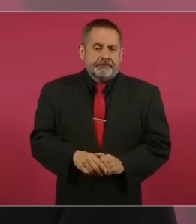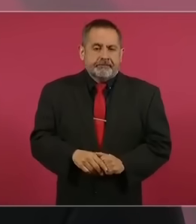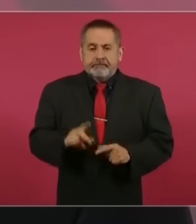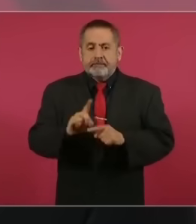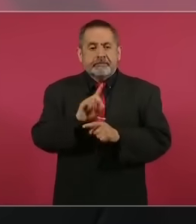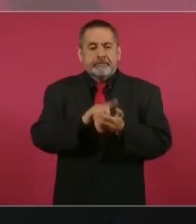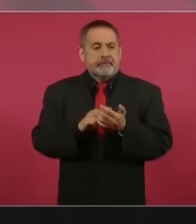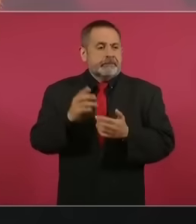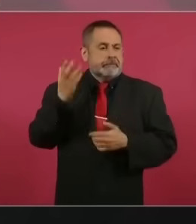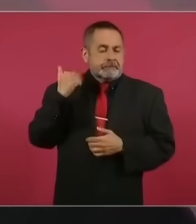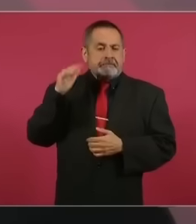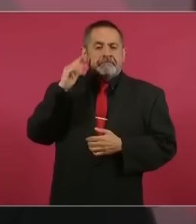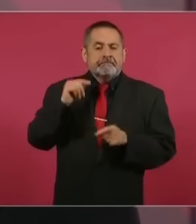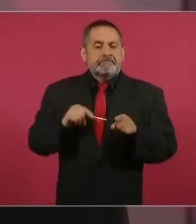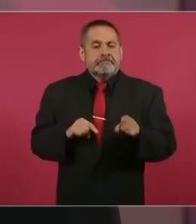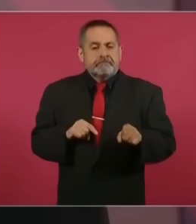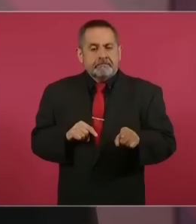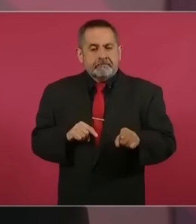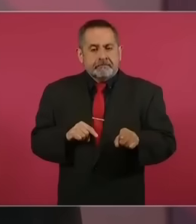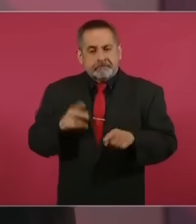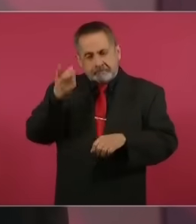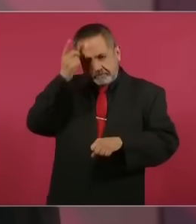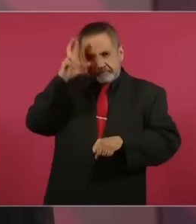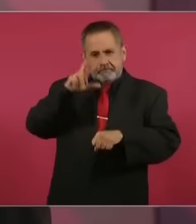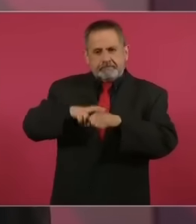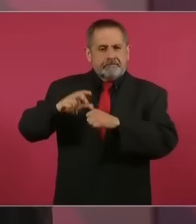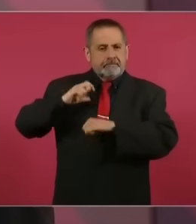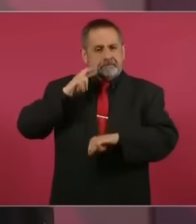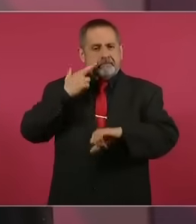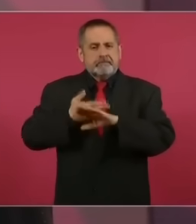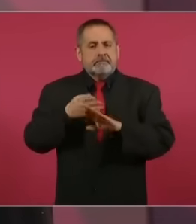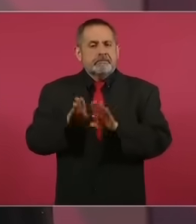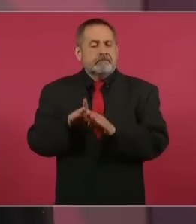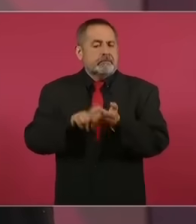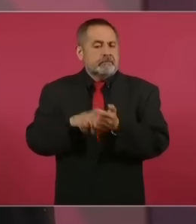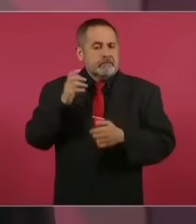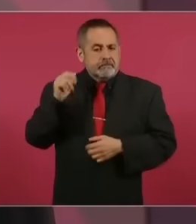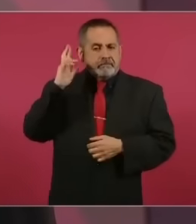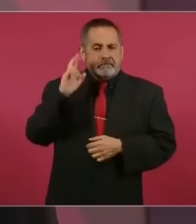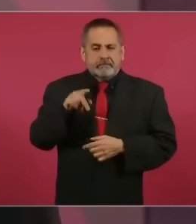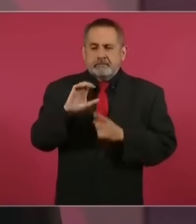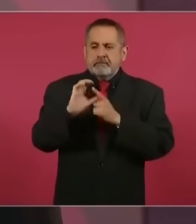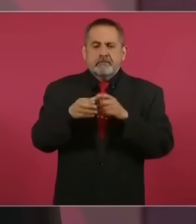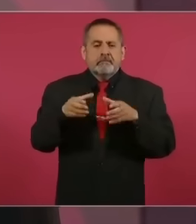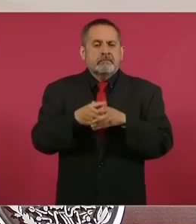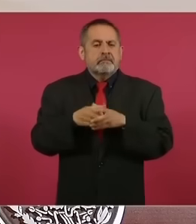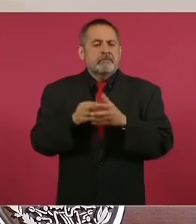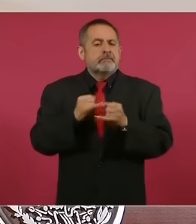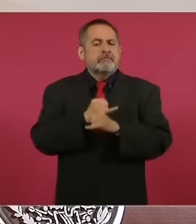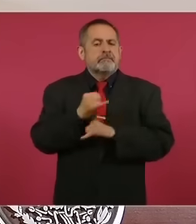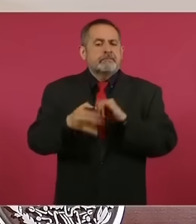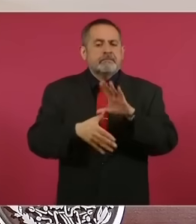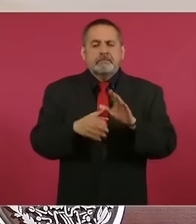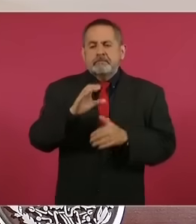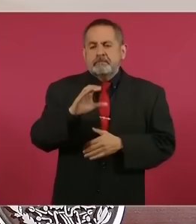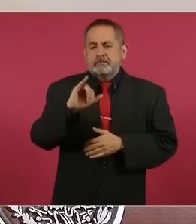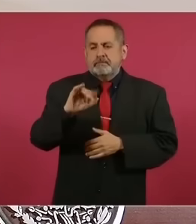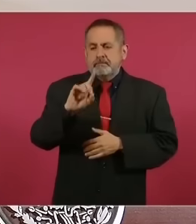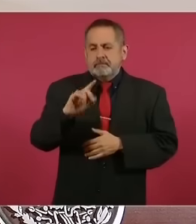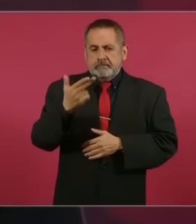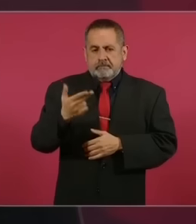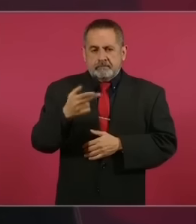desde que estaba de director ejecutivo de la Comisión Interamericana de Derechos